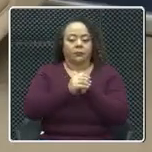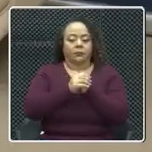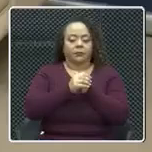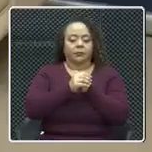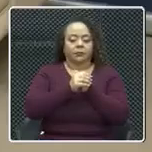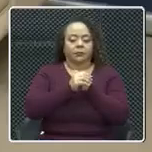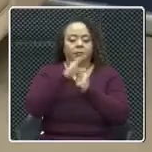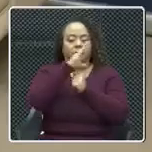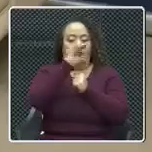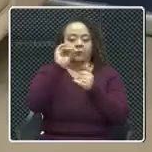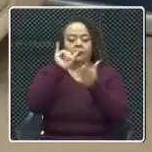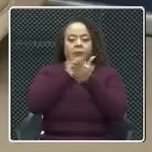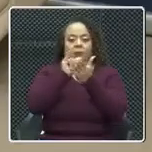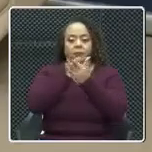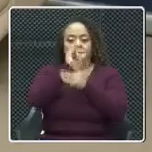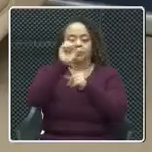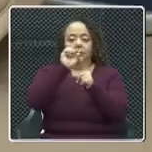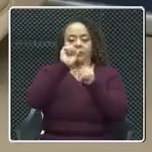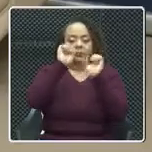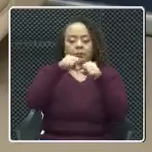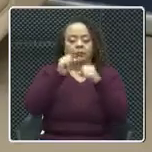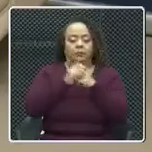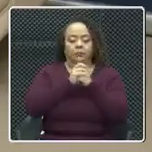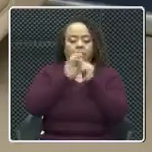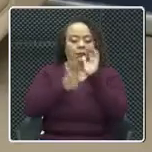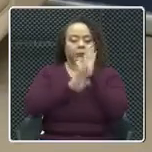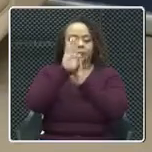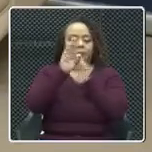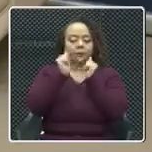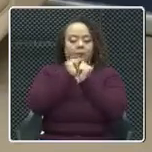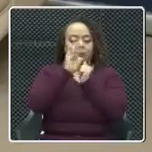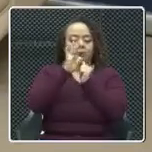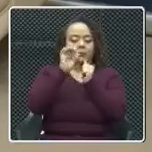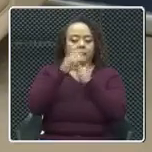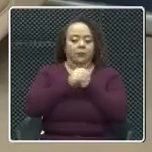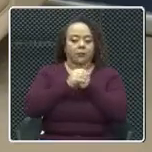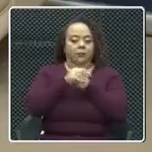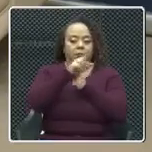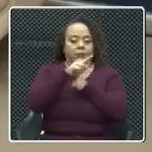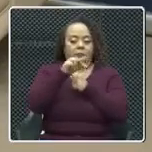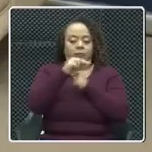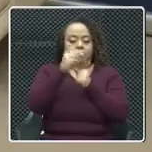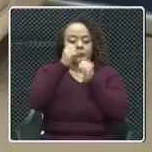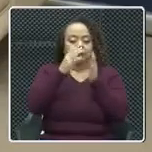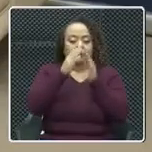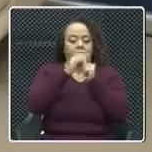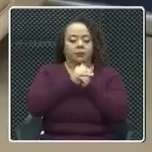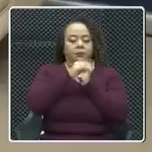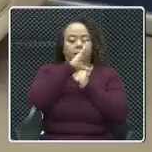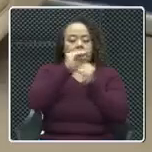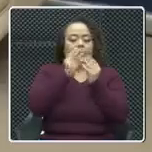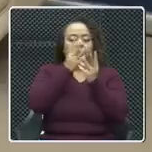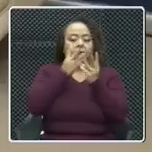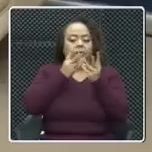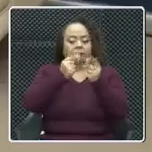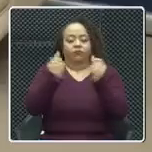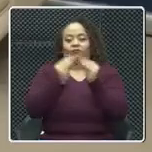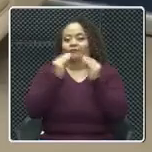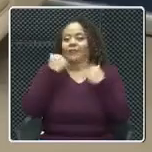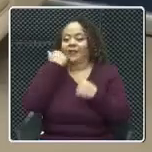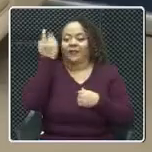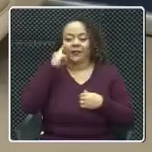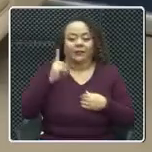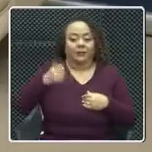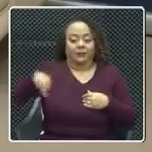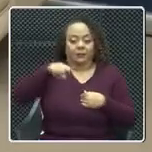eventuales eventos que se puedan o que puedan surgir con sus colaboradores y la resolución va a ser mucho más fácil tanto para